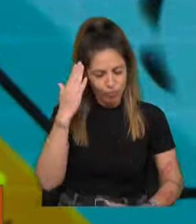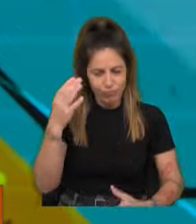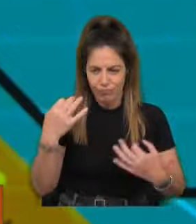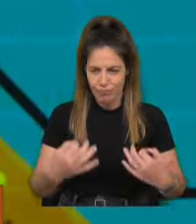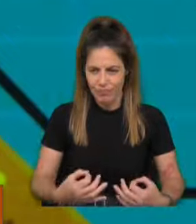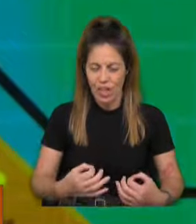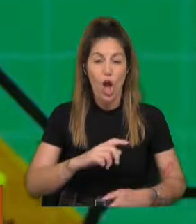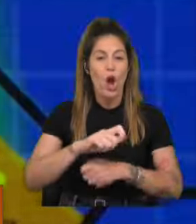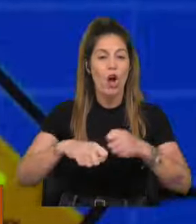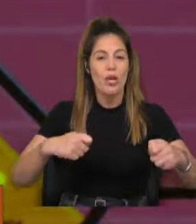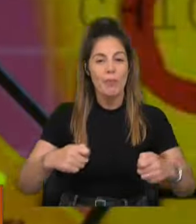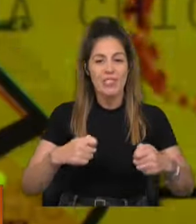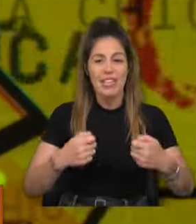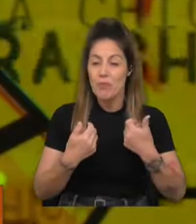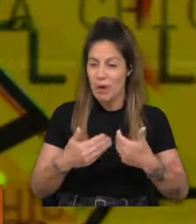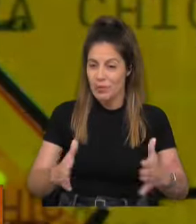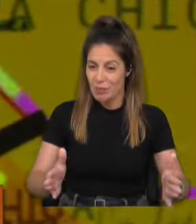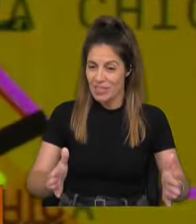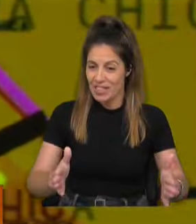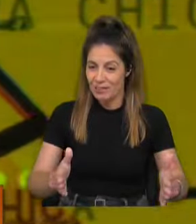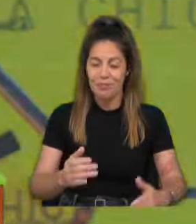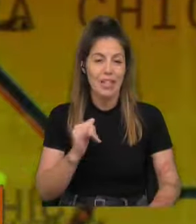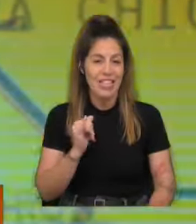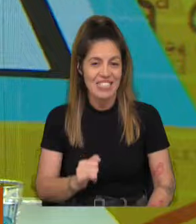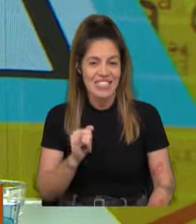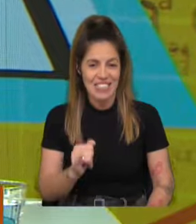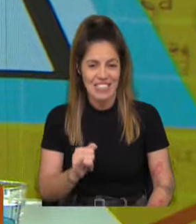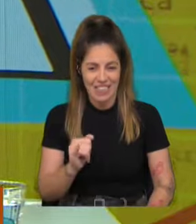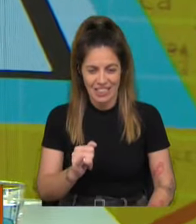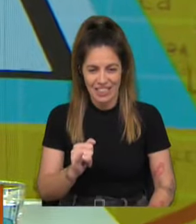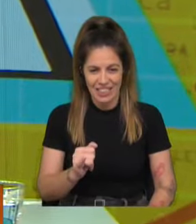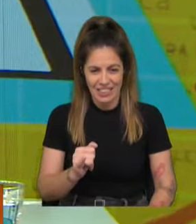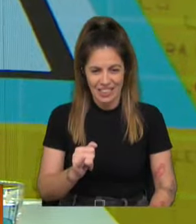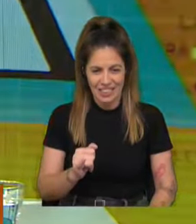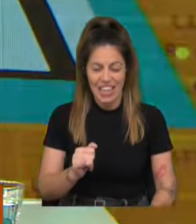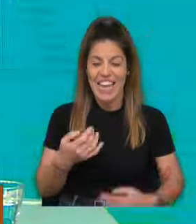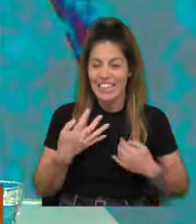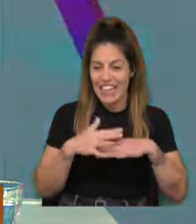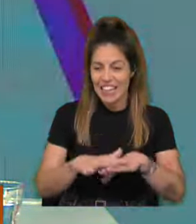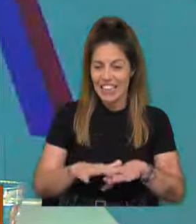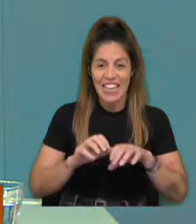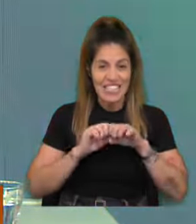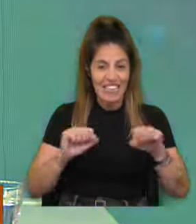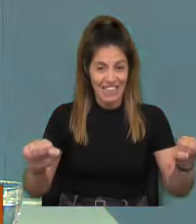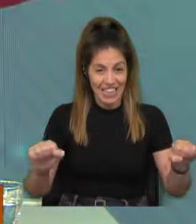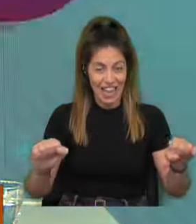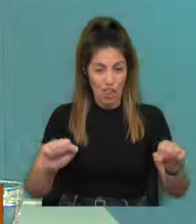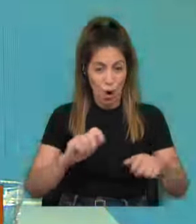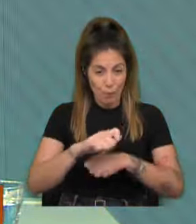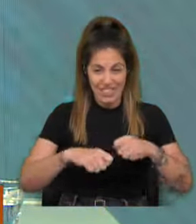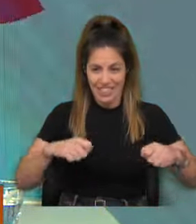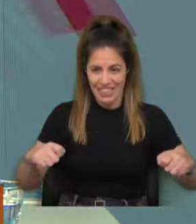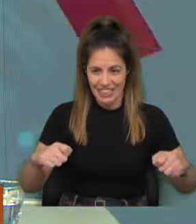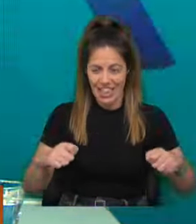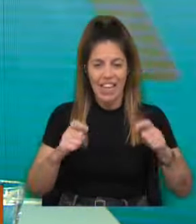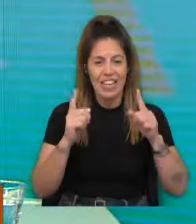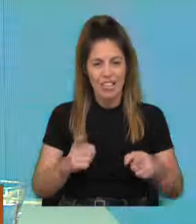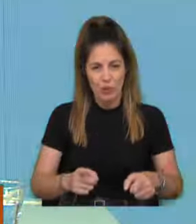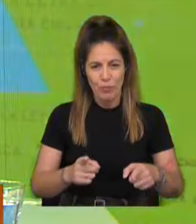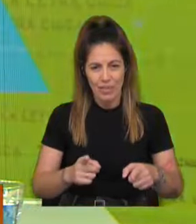pnt justamente Entonces vamos a arrancar Sí porque Sergio somaruga es integrante del secretariado ejecutivo del pitn además de ser de